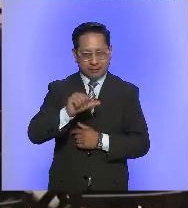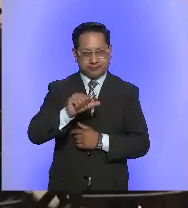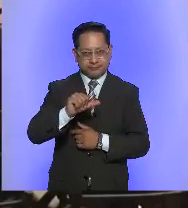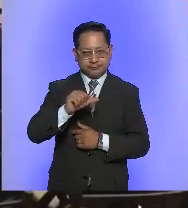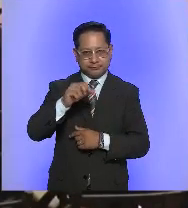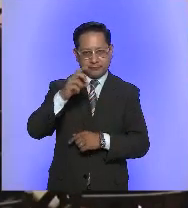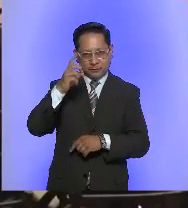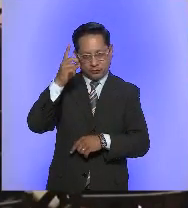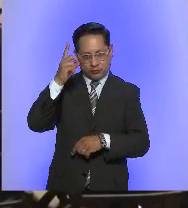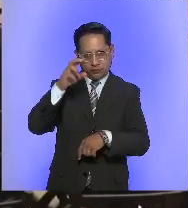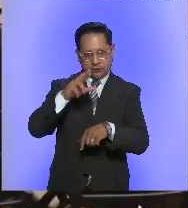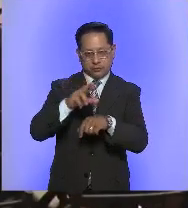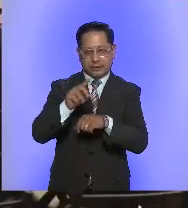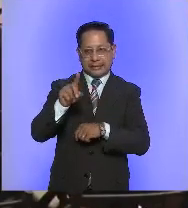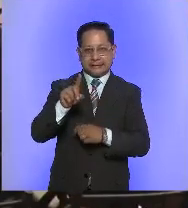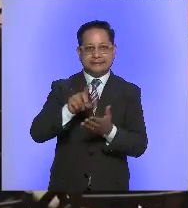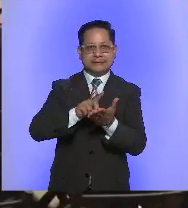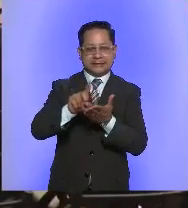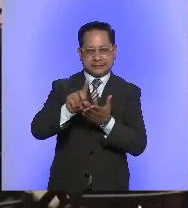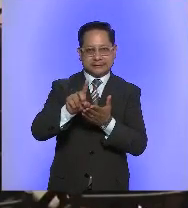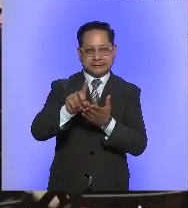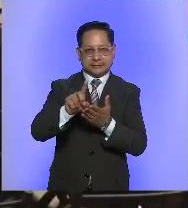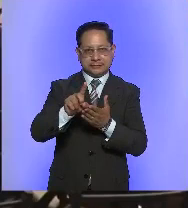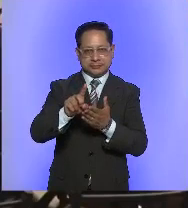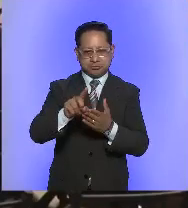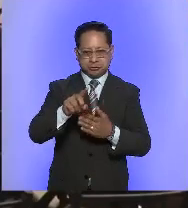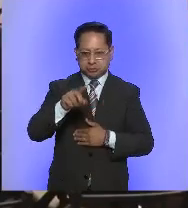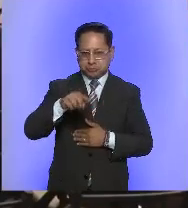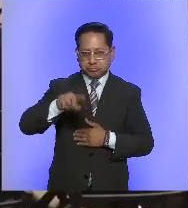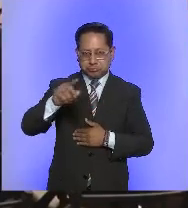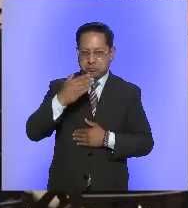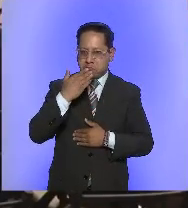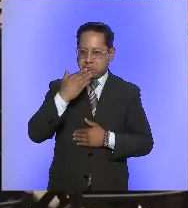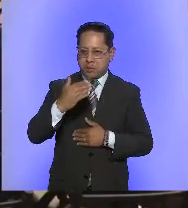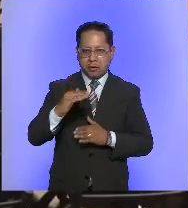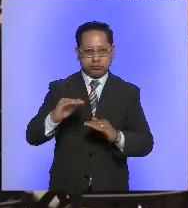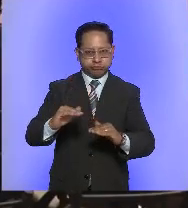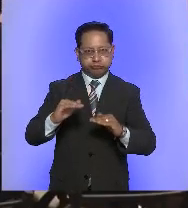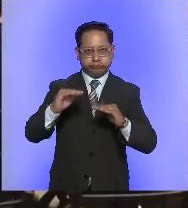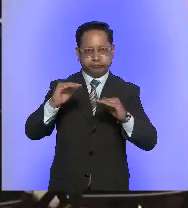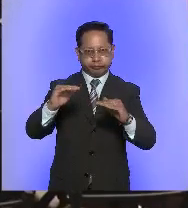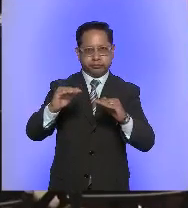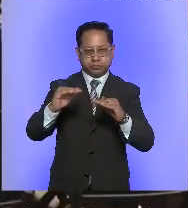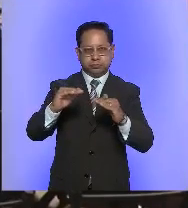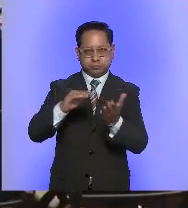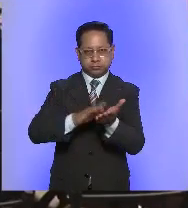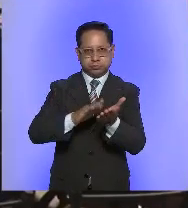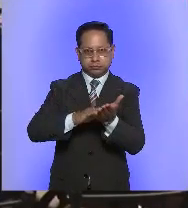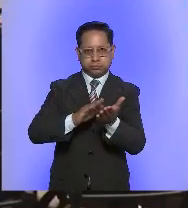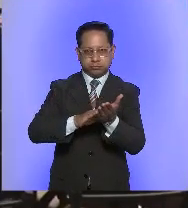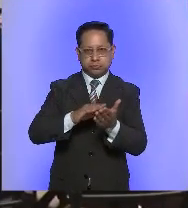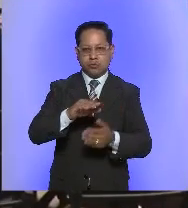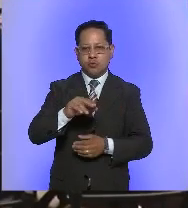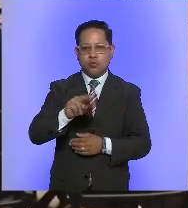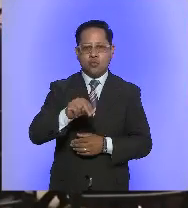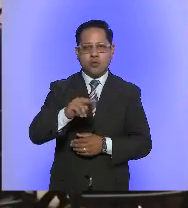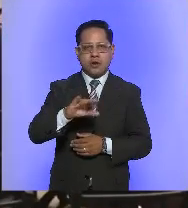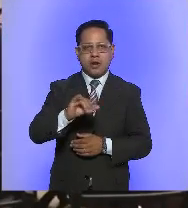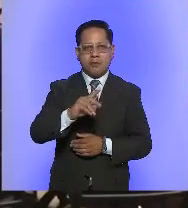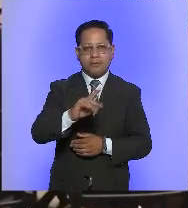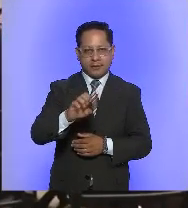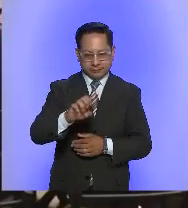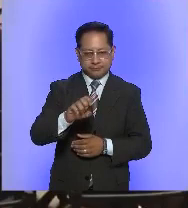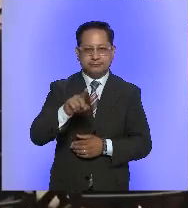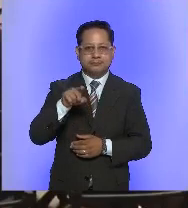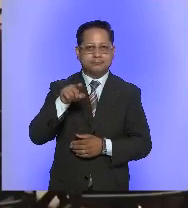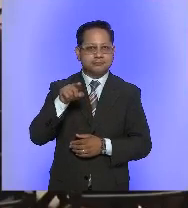calificación de sobresaliente summa cum laude y acreedora del Premio Extraordinario por la mejor tesis del